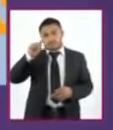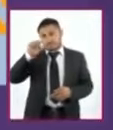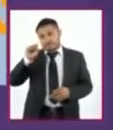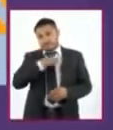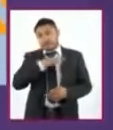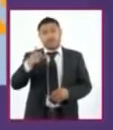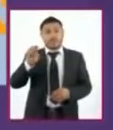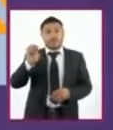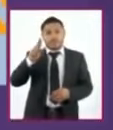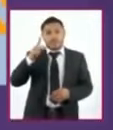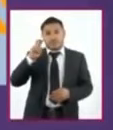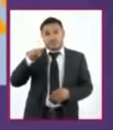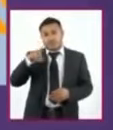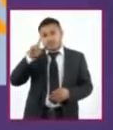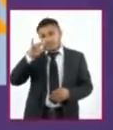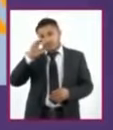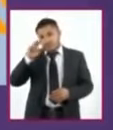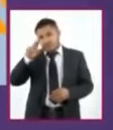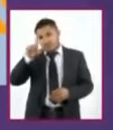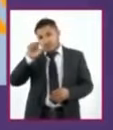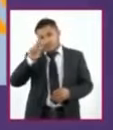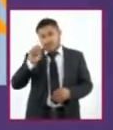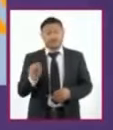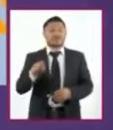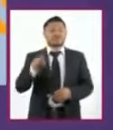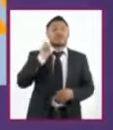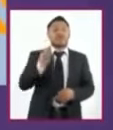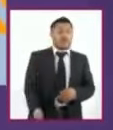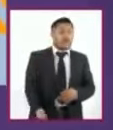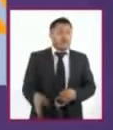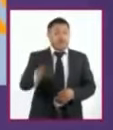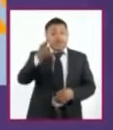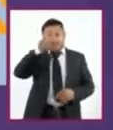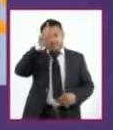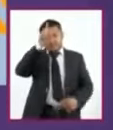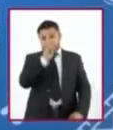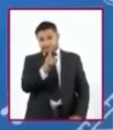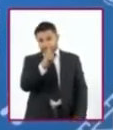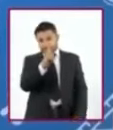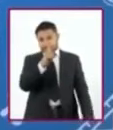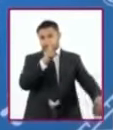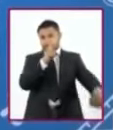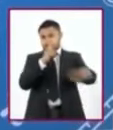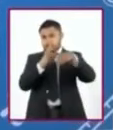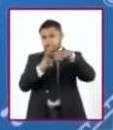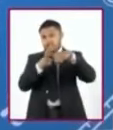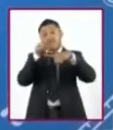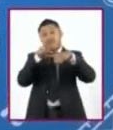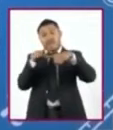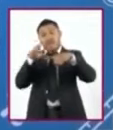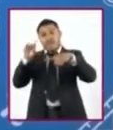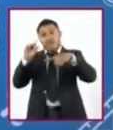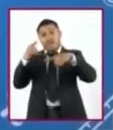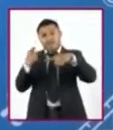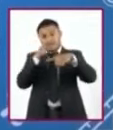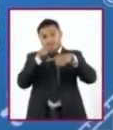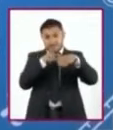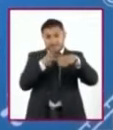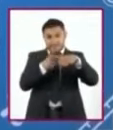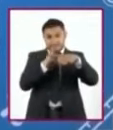son aquellas que al intersectarse forman ángulos de 90 grados. Además, para indicar